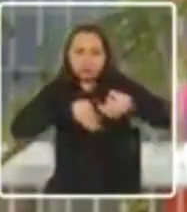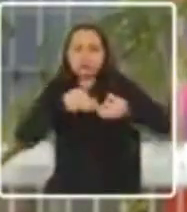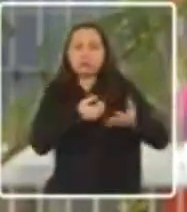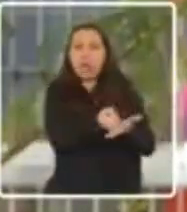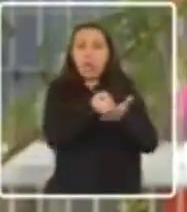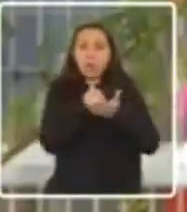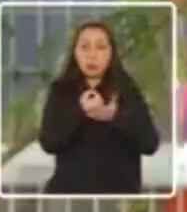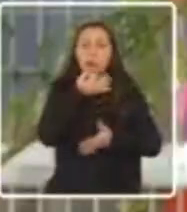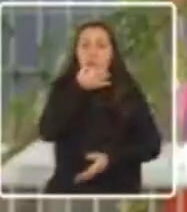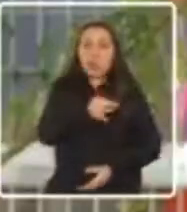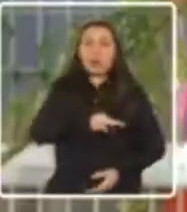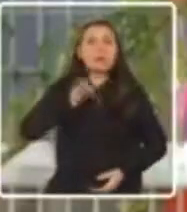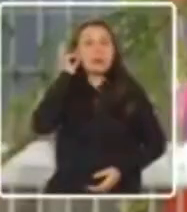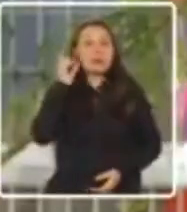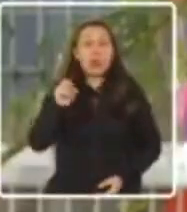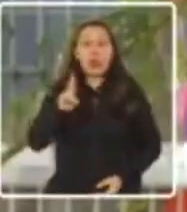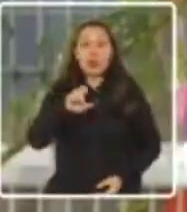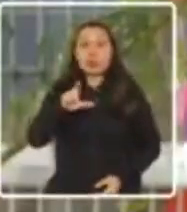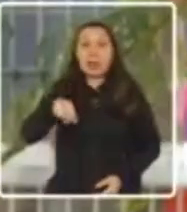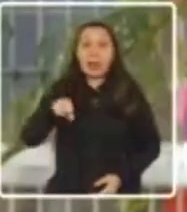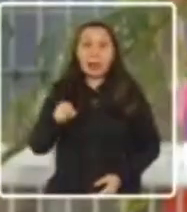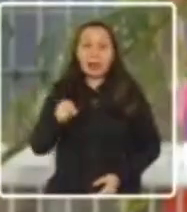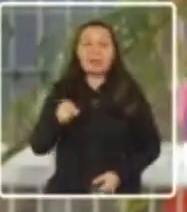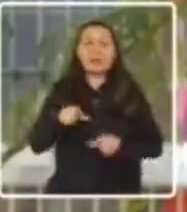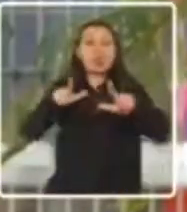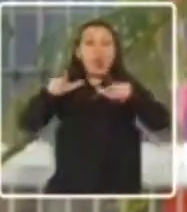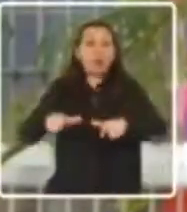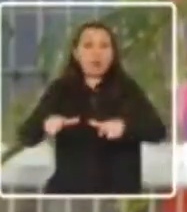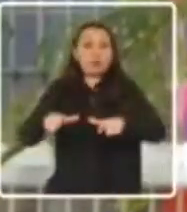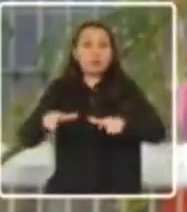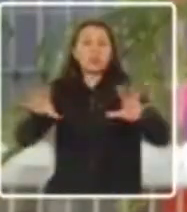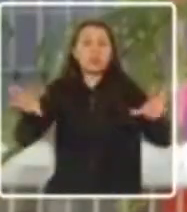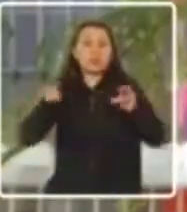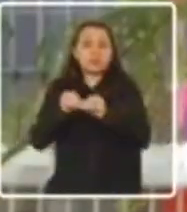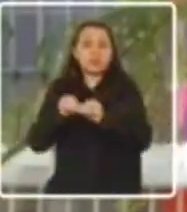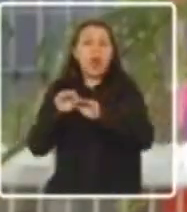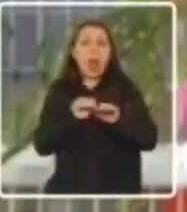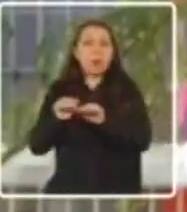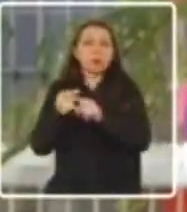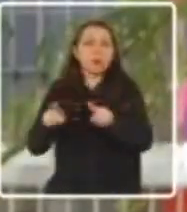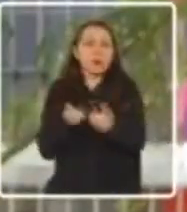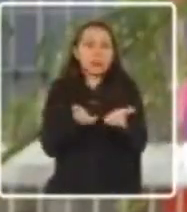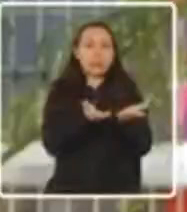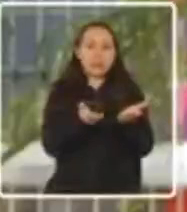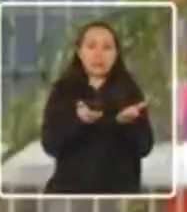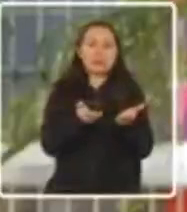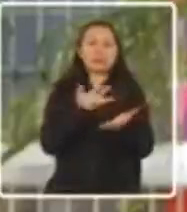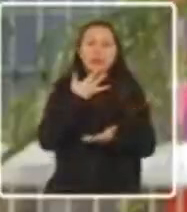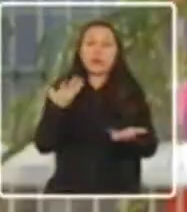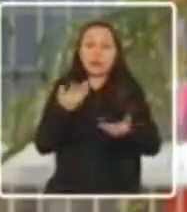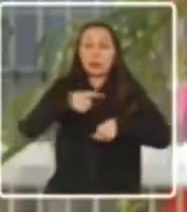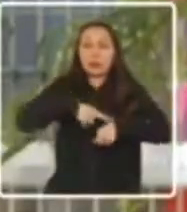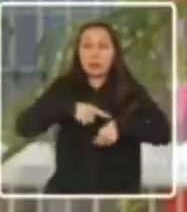que, por ejemplo, lo decía la ministra Orellana, me lo mostraba, que las oficinas concentren el apoyo de los diferentes servicios, porque